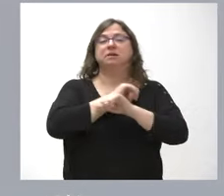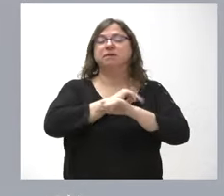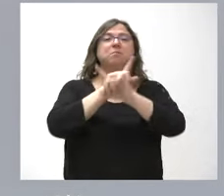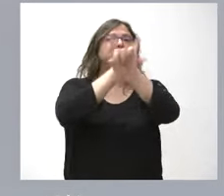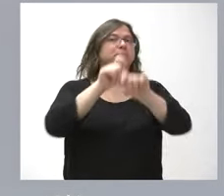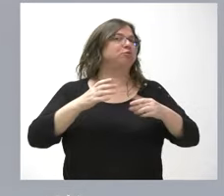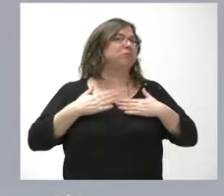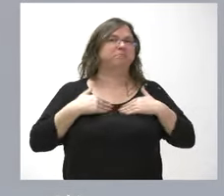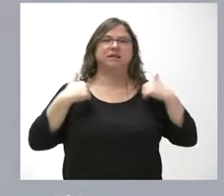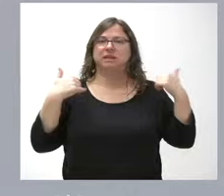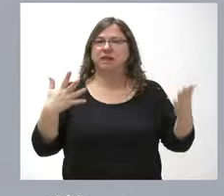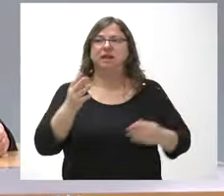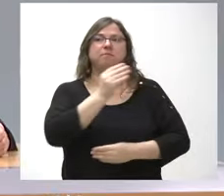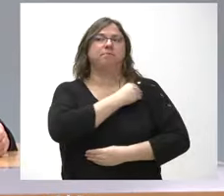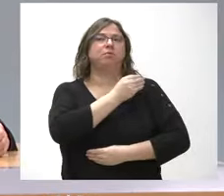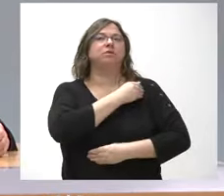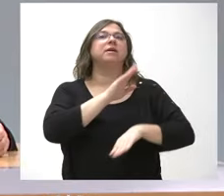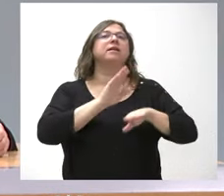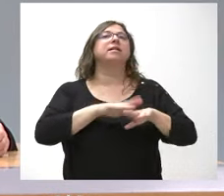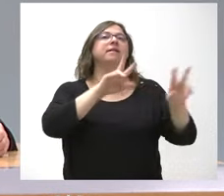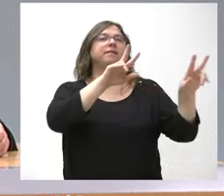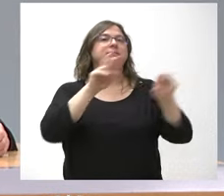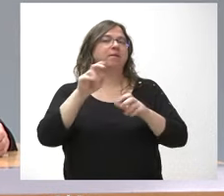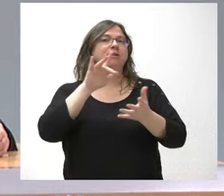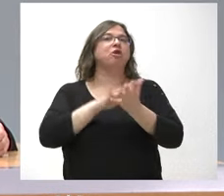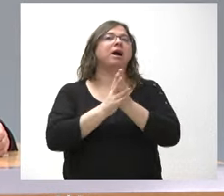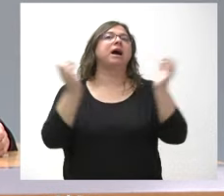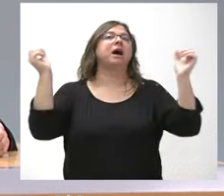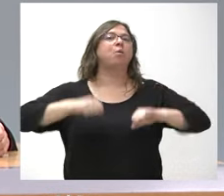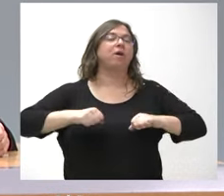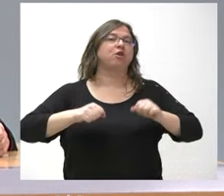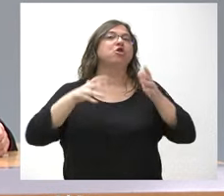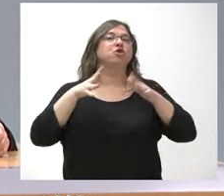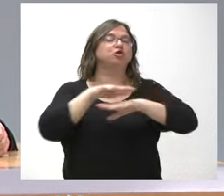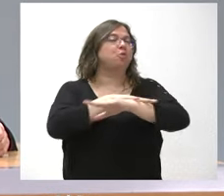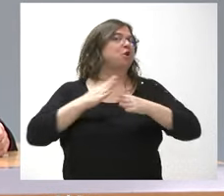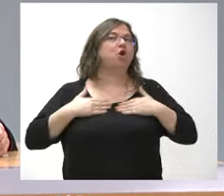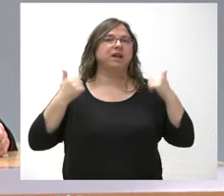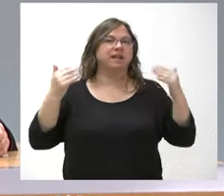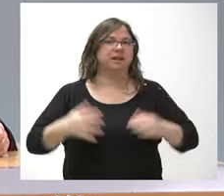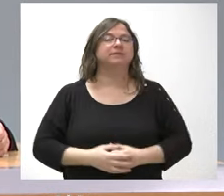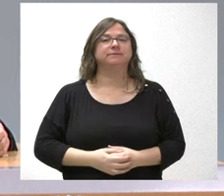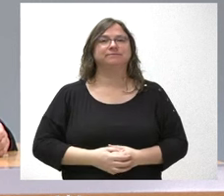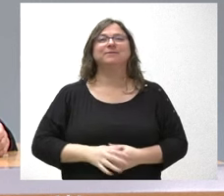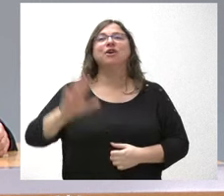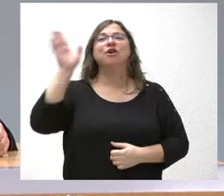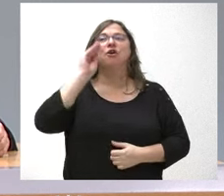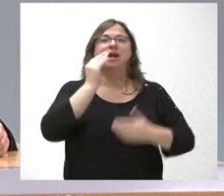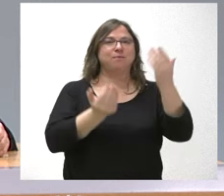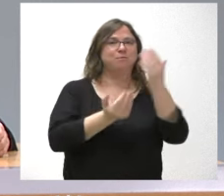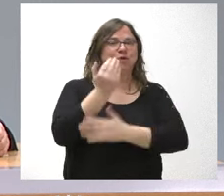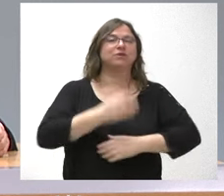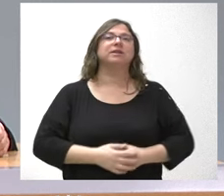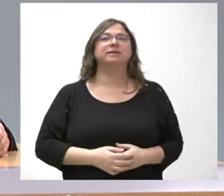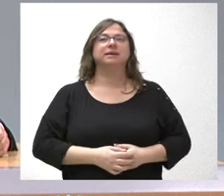pregunta que deseen formular sobre los asuntos que han sido objeto de acuerdo en el Consejo de Gobierno o sobre cualquier otro. Sí, hola, buenos días. Sobre los